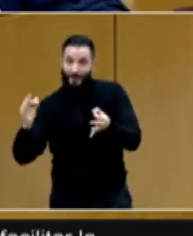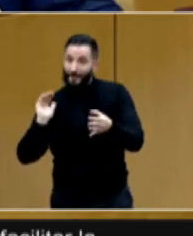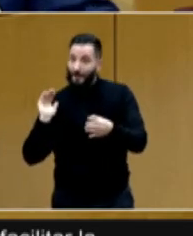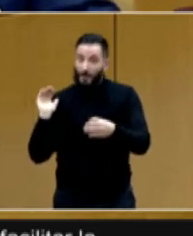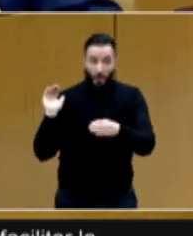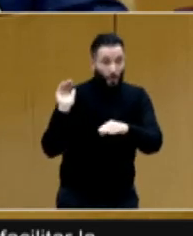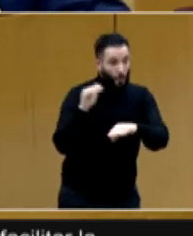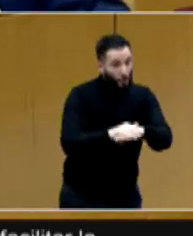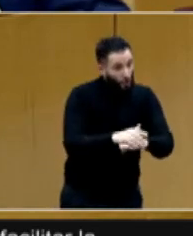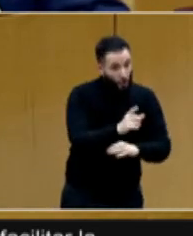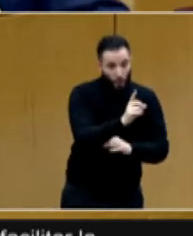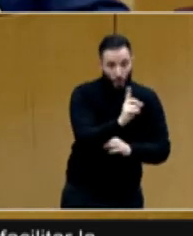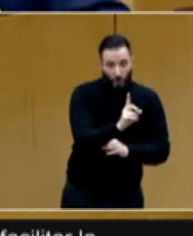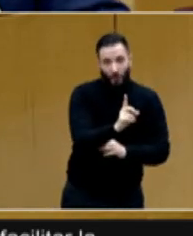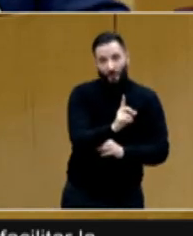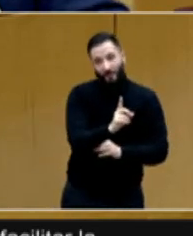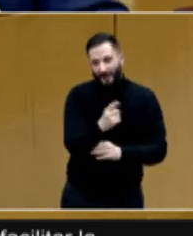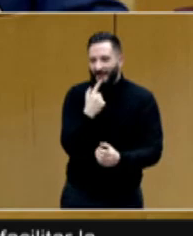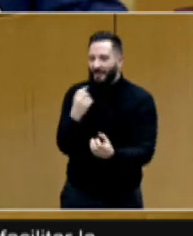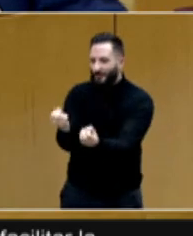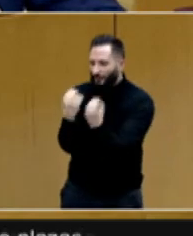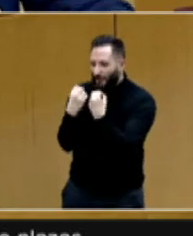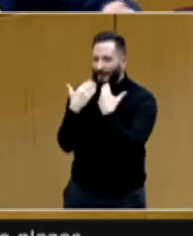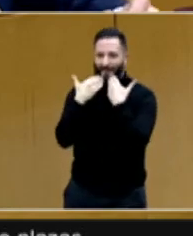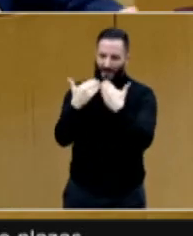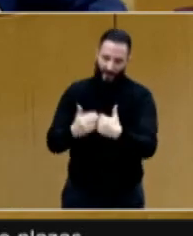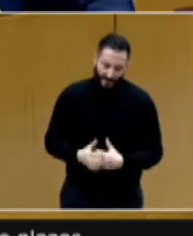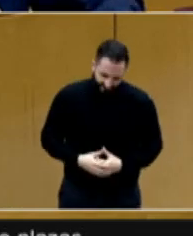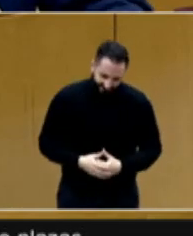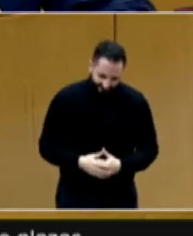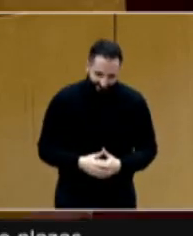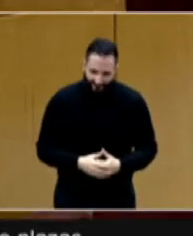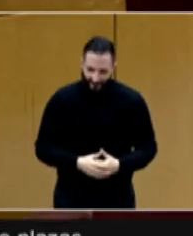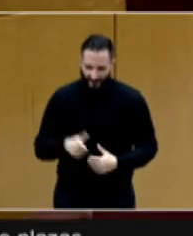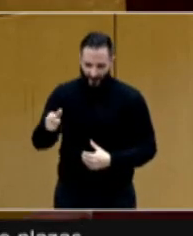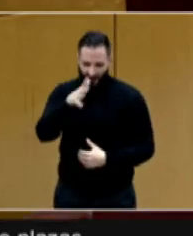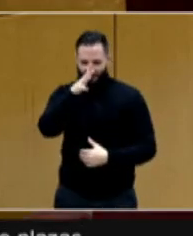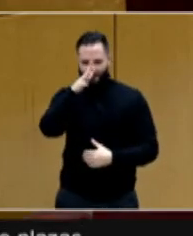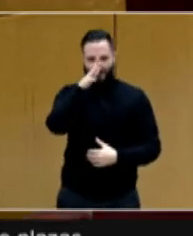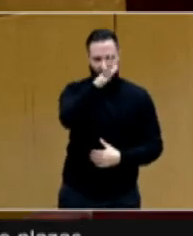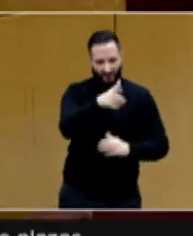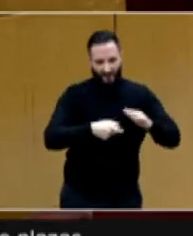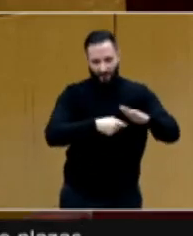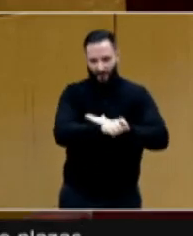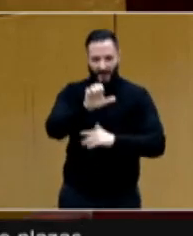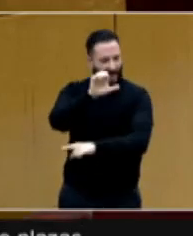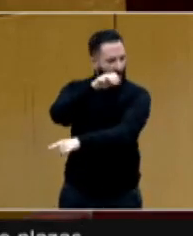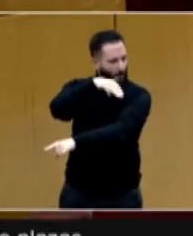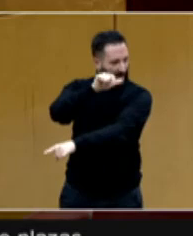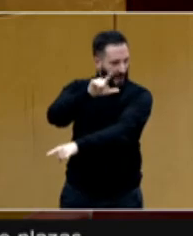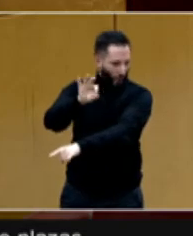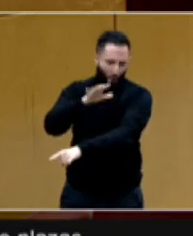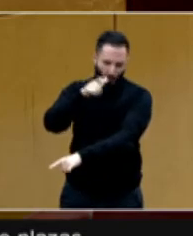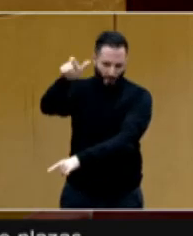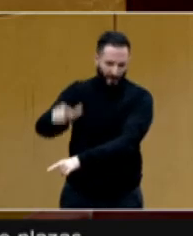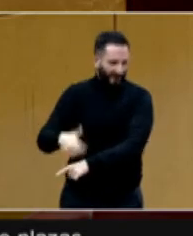Pues me alegro que lo denuncies porque lo denuncia Emilio es mucho más importante porque al fin y al cabo él tiene